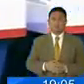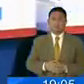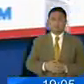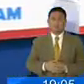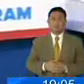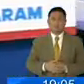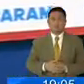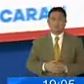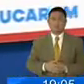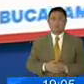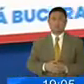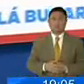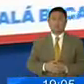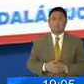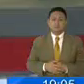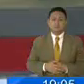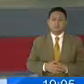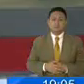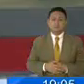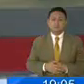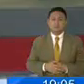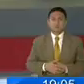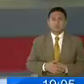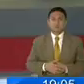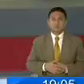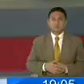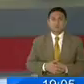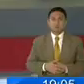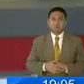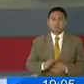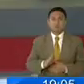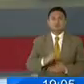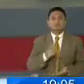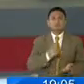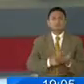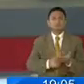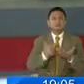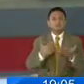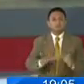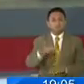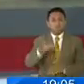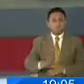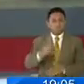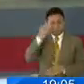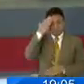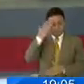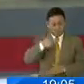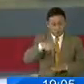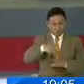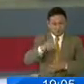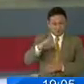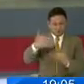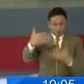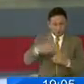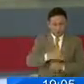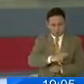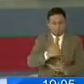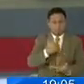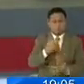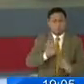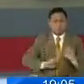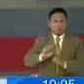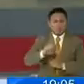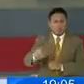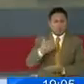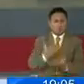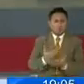Informó Priscila Cadena. Analistas y politólogos evalúan las propuestas de los candidatos presidenciales difundidas a través del